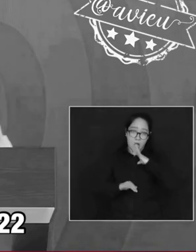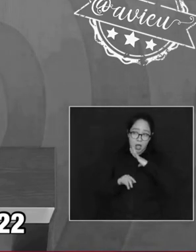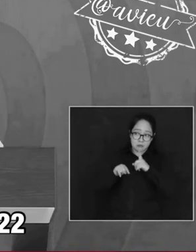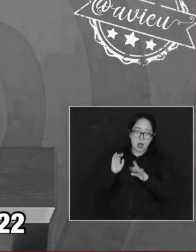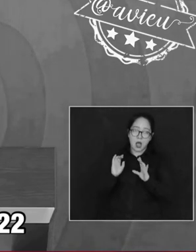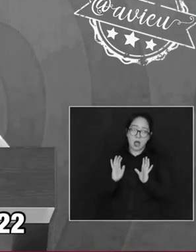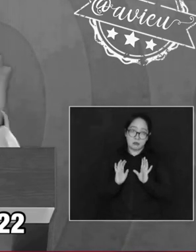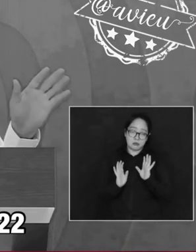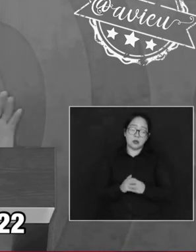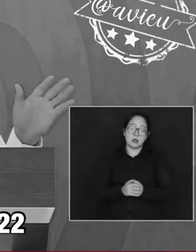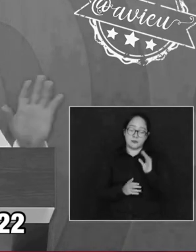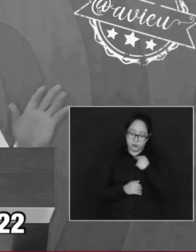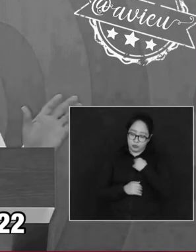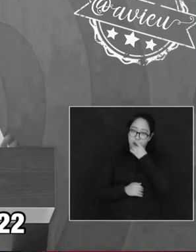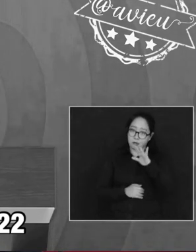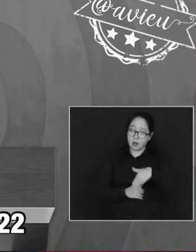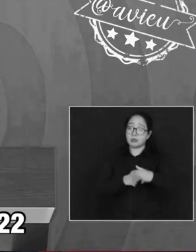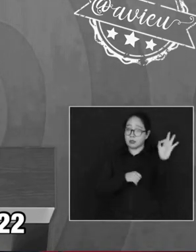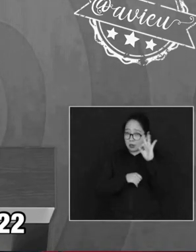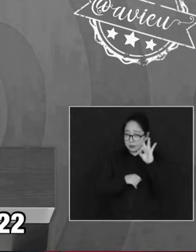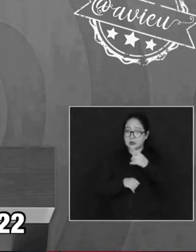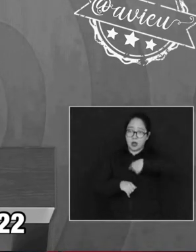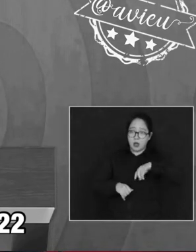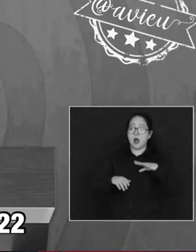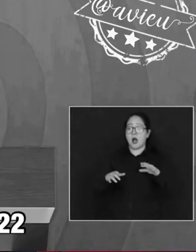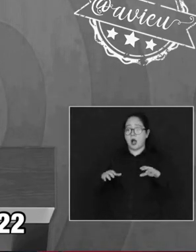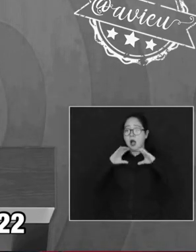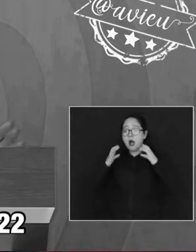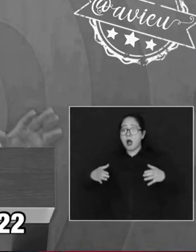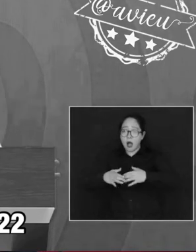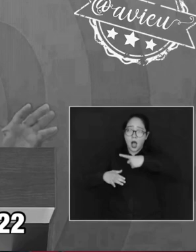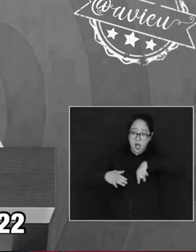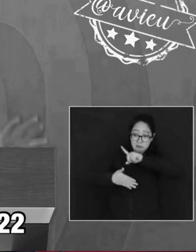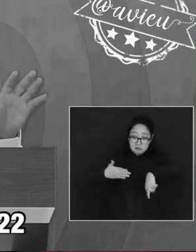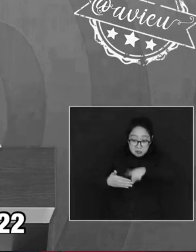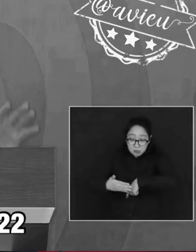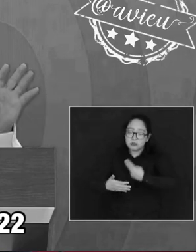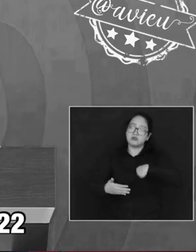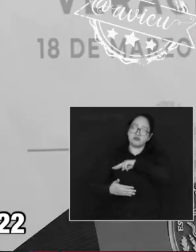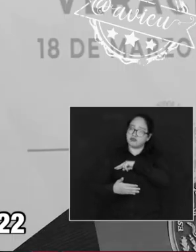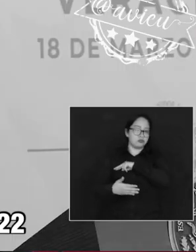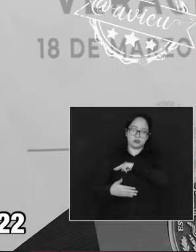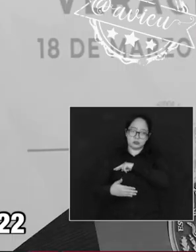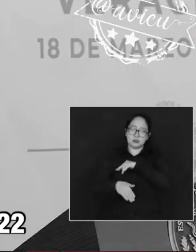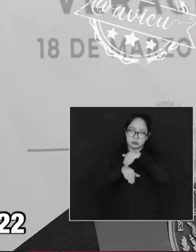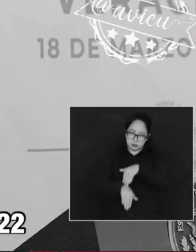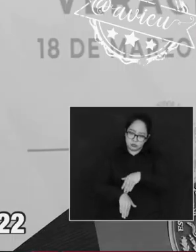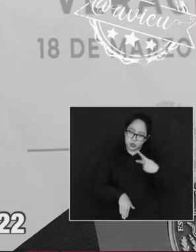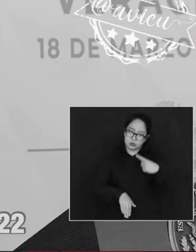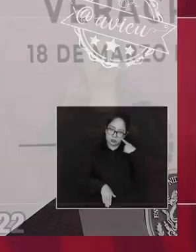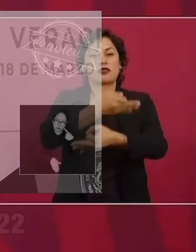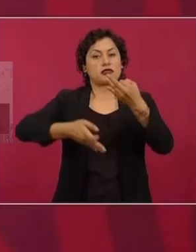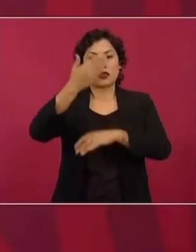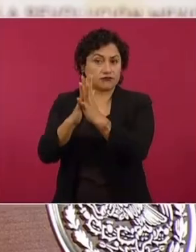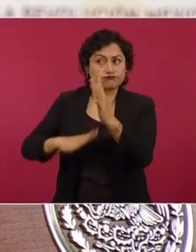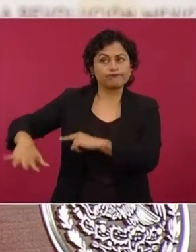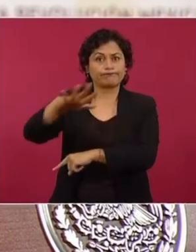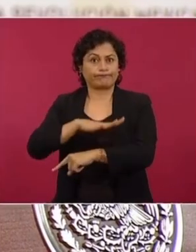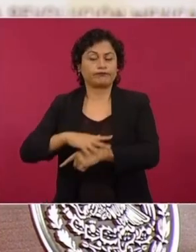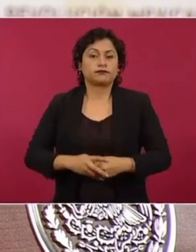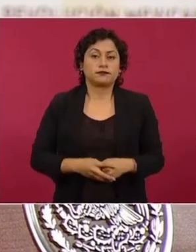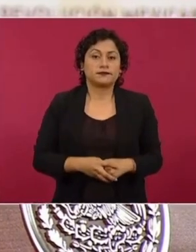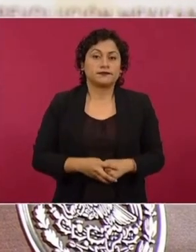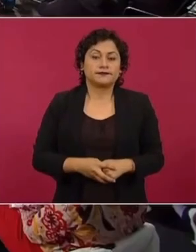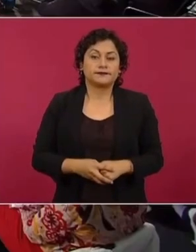Corte suspende el que se dé información sobre la consulta, nosotros vamos a acatar la resolución de la Corte. ¿Por